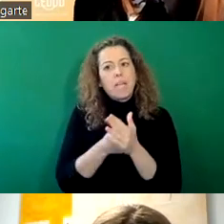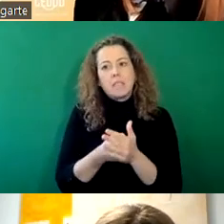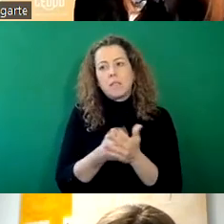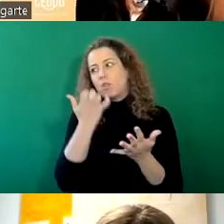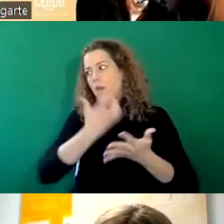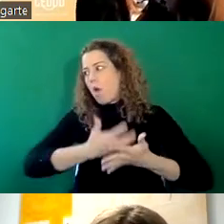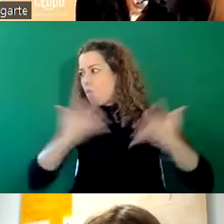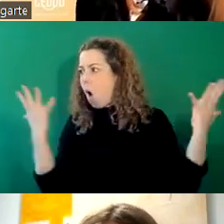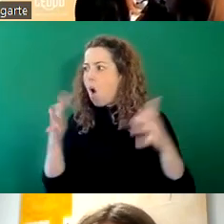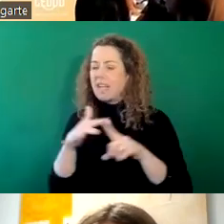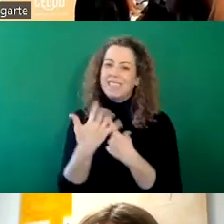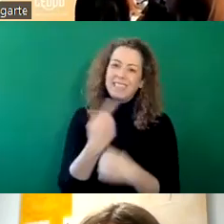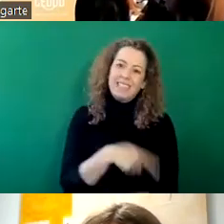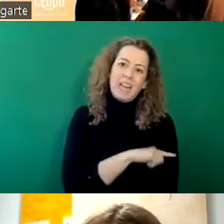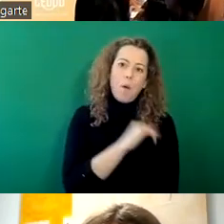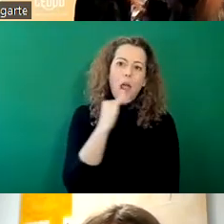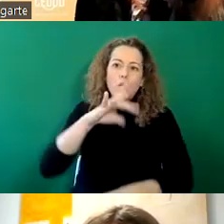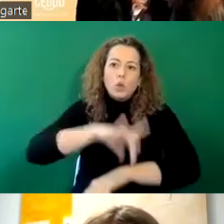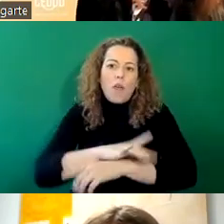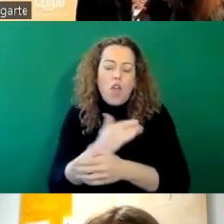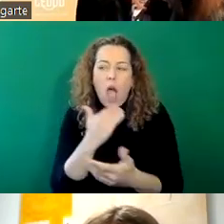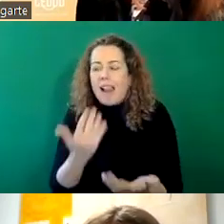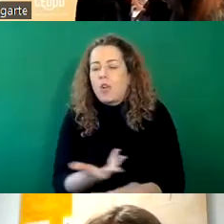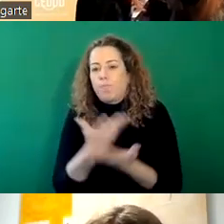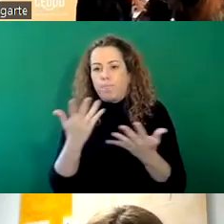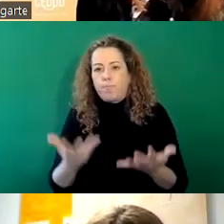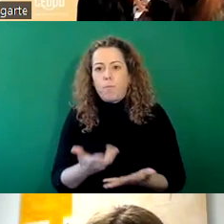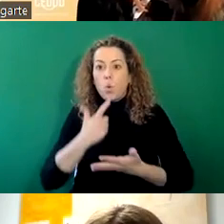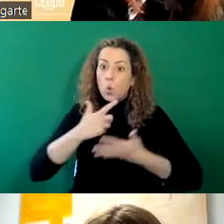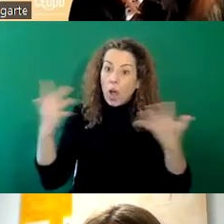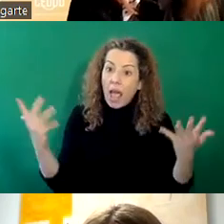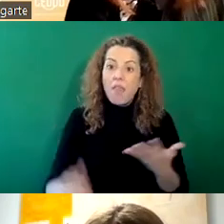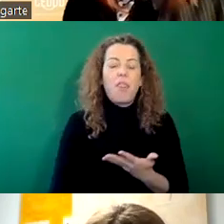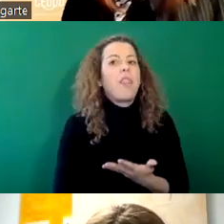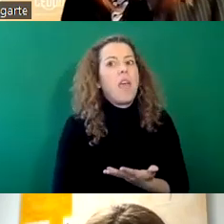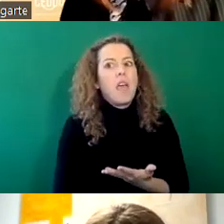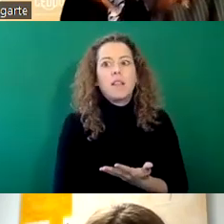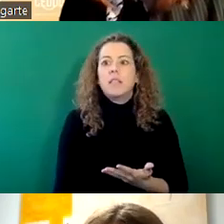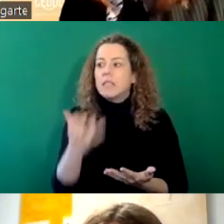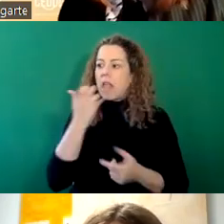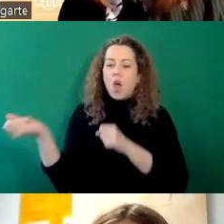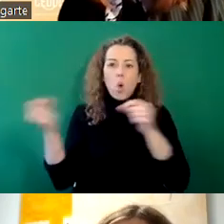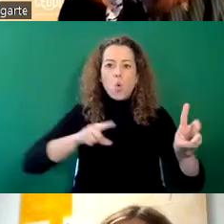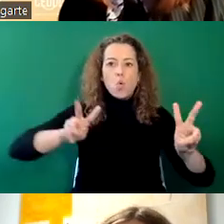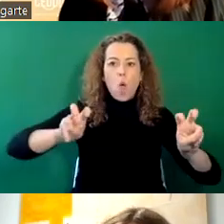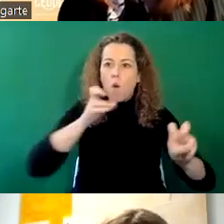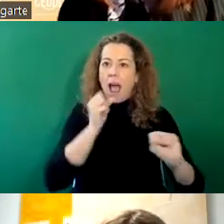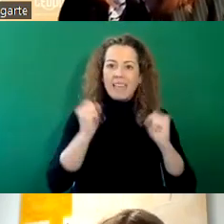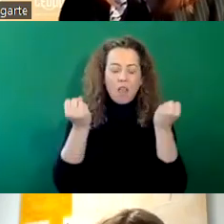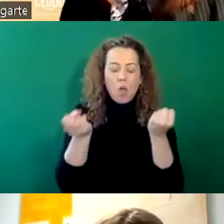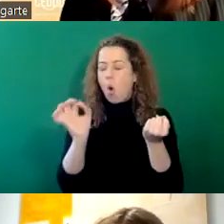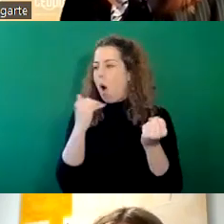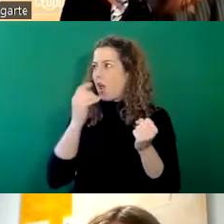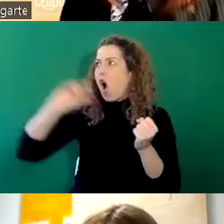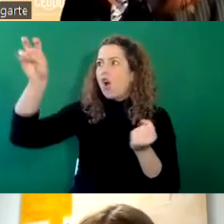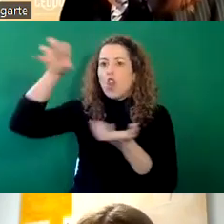muy extremo, una sujeción de urgencia para aquellos ingresos nuevos que vienen con una alteración o proceden de otros